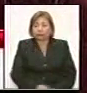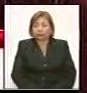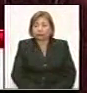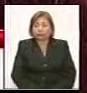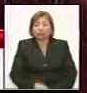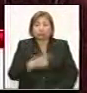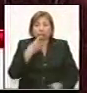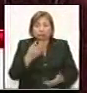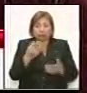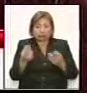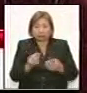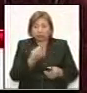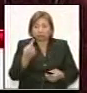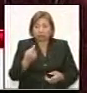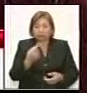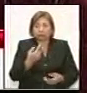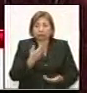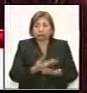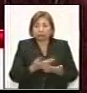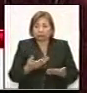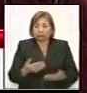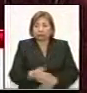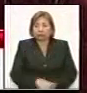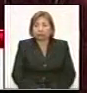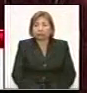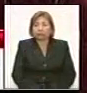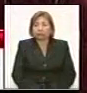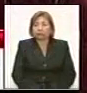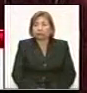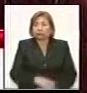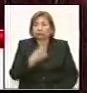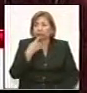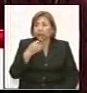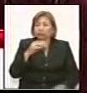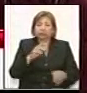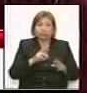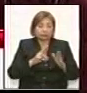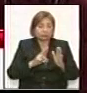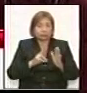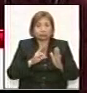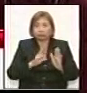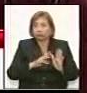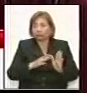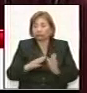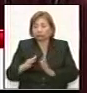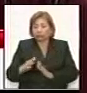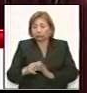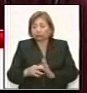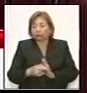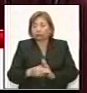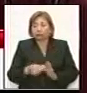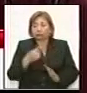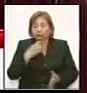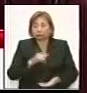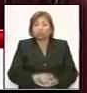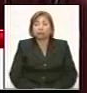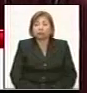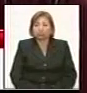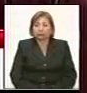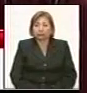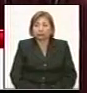es pedir solidaridad, es pedir cooperación, y esas reglas, obviamente, el Parlamento Europeo y la Unión Europea las tiene muy claras siempre,